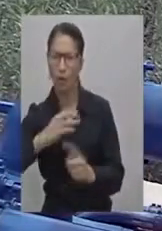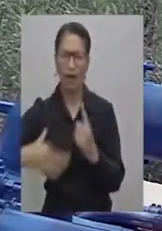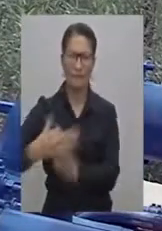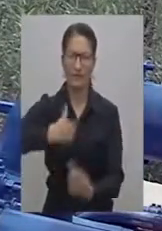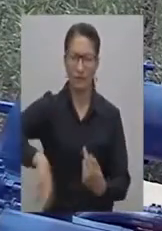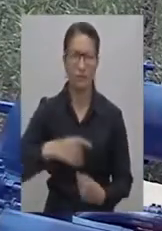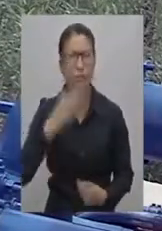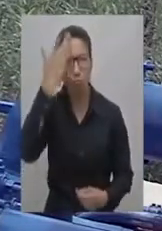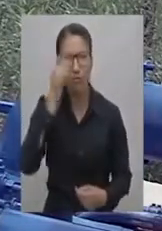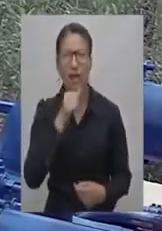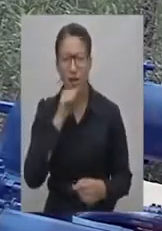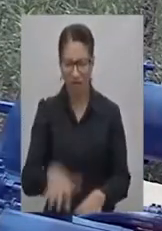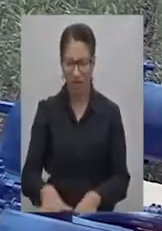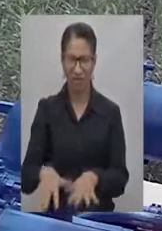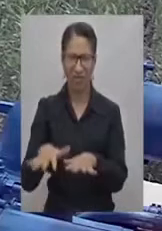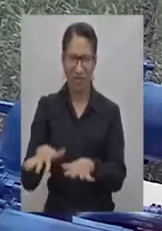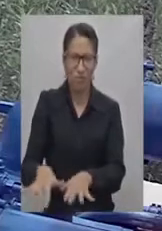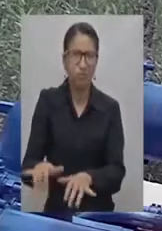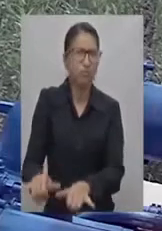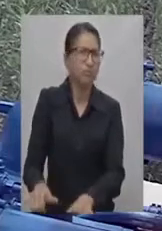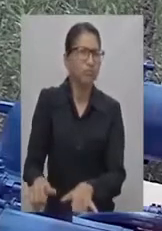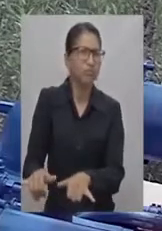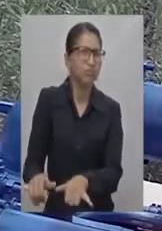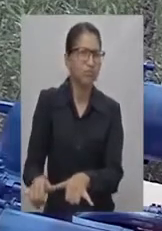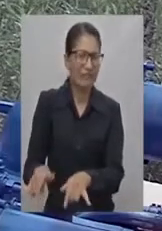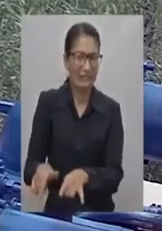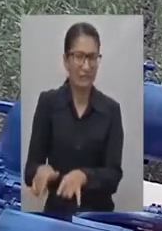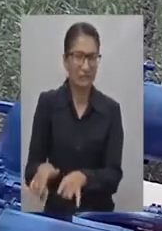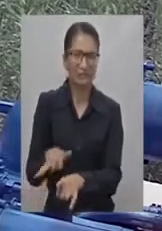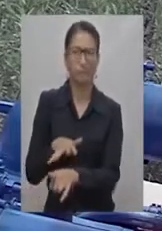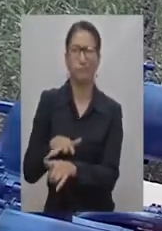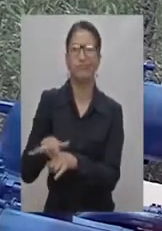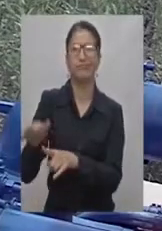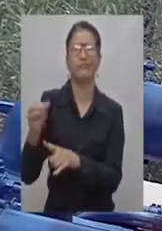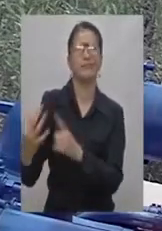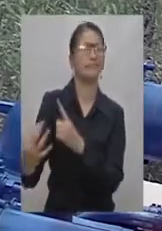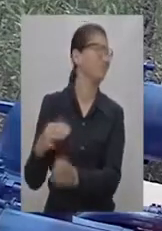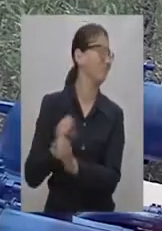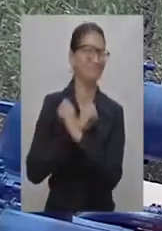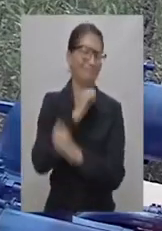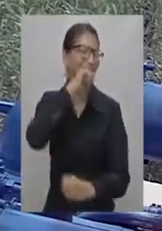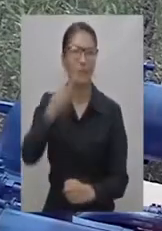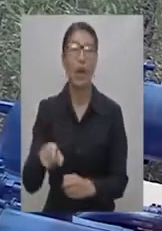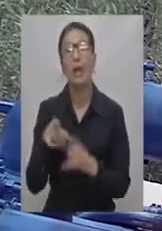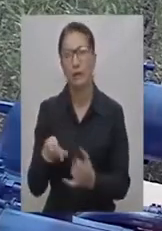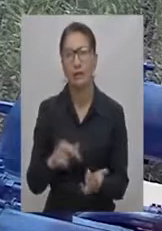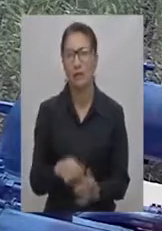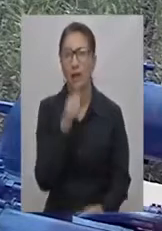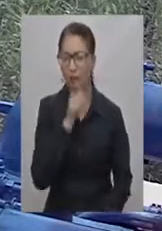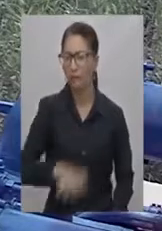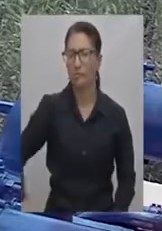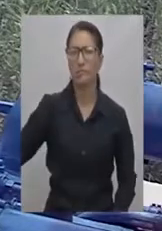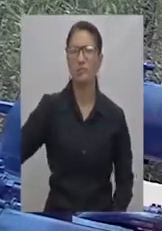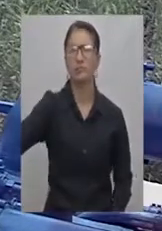aguas negras de ese alcantarillado que quedó mal construido colapsa. Y entonces hay un